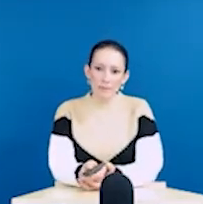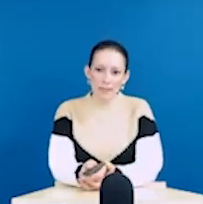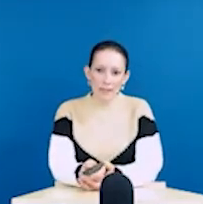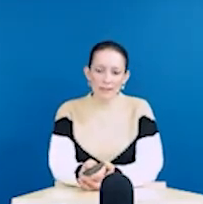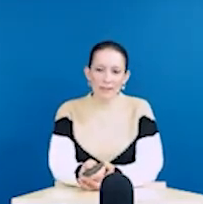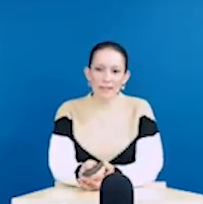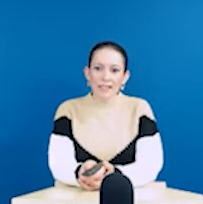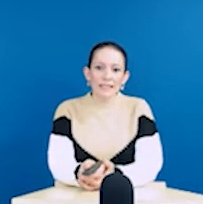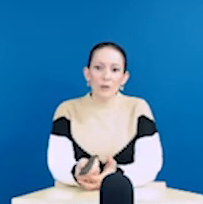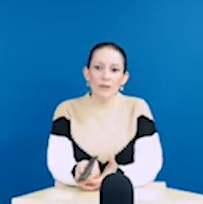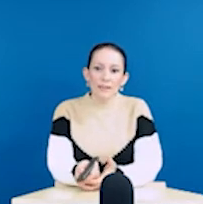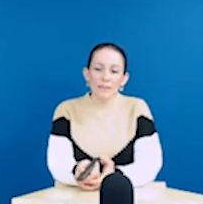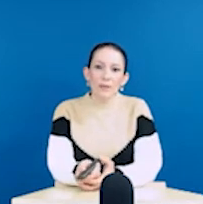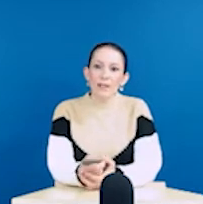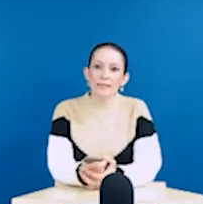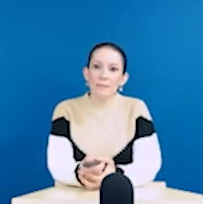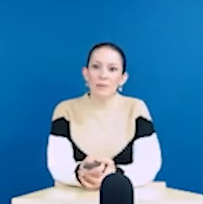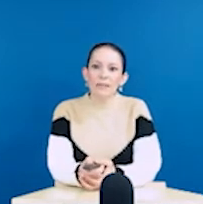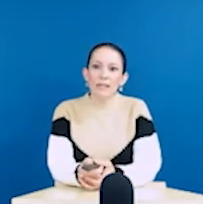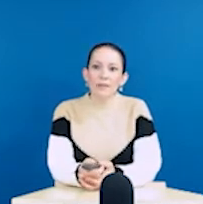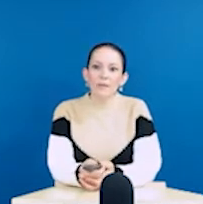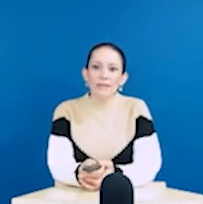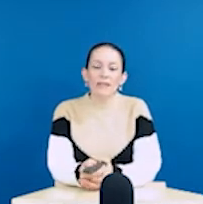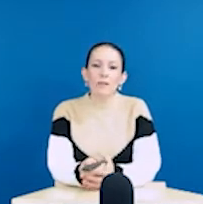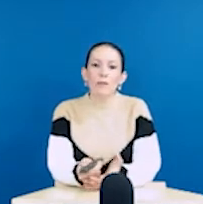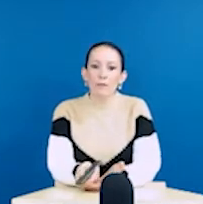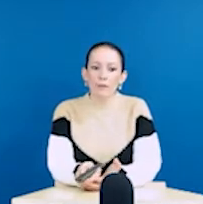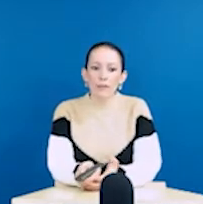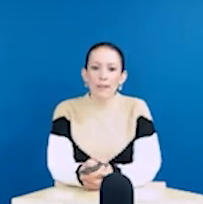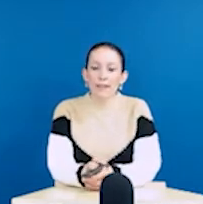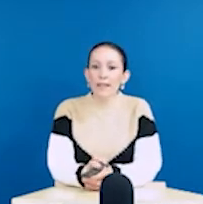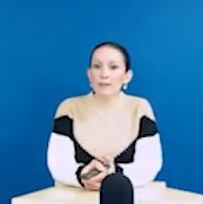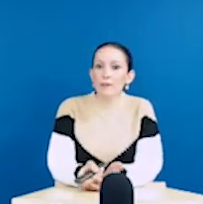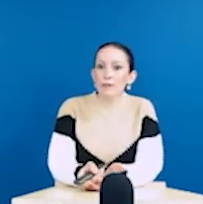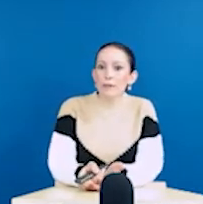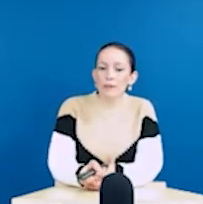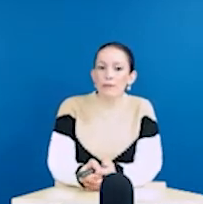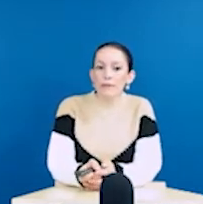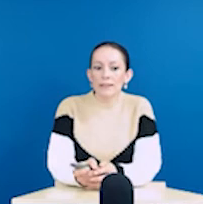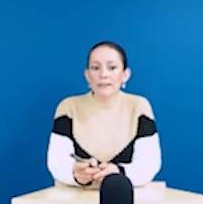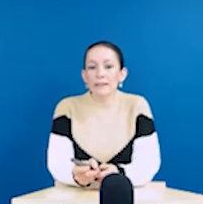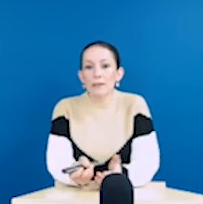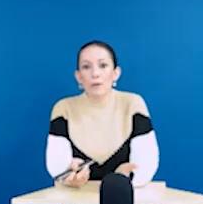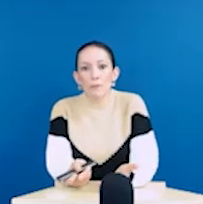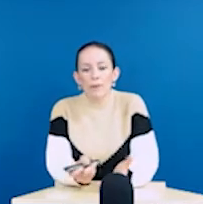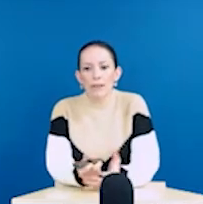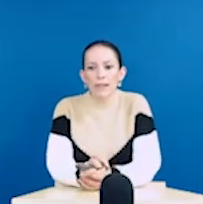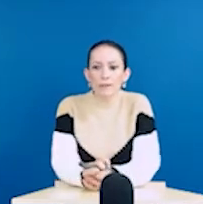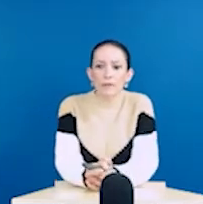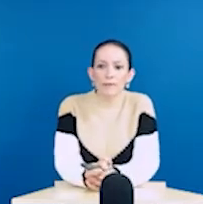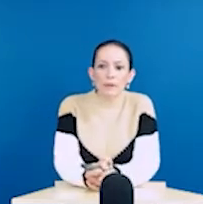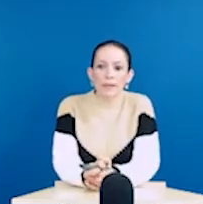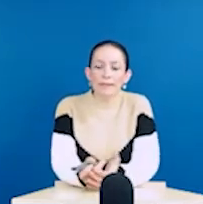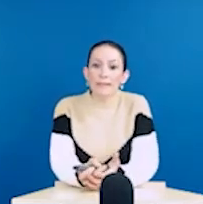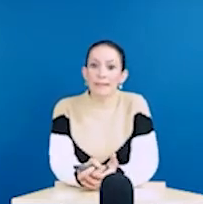hacen mis compañeras, y todo el tiempo lo que le estamos brindando es confort. ¿Qué es confort? Confort es sentirse cómodo.